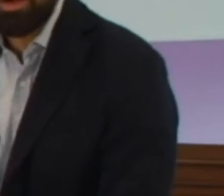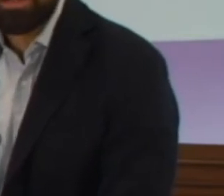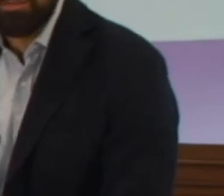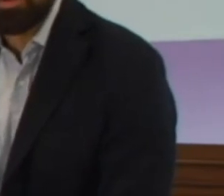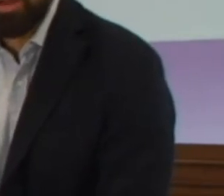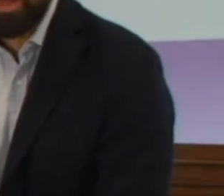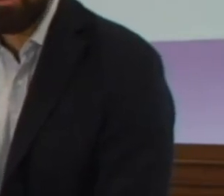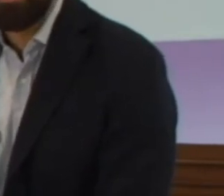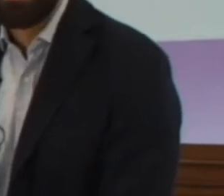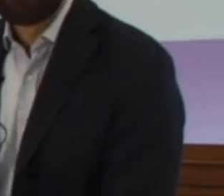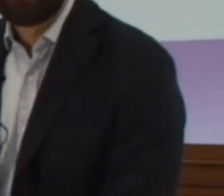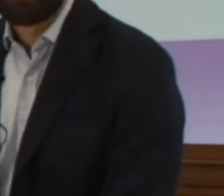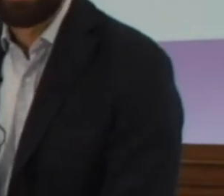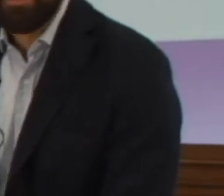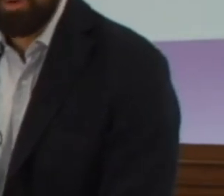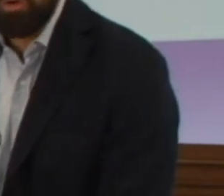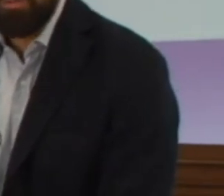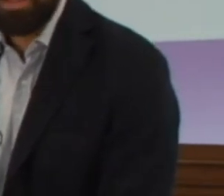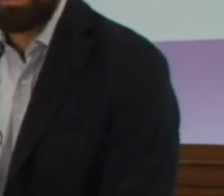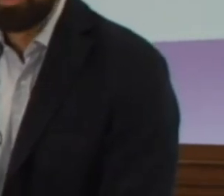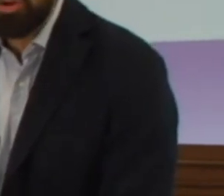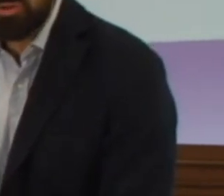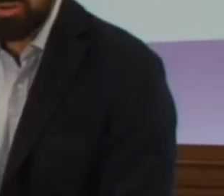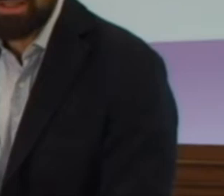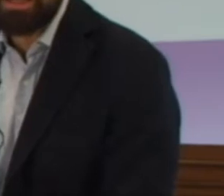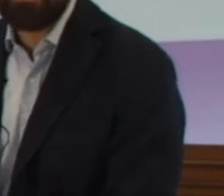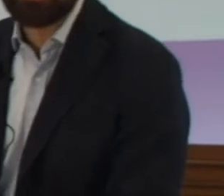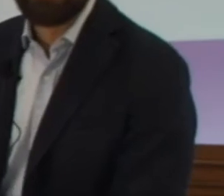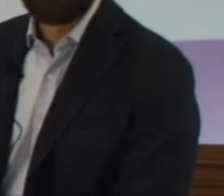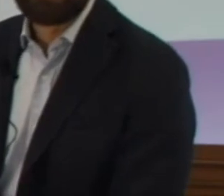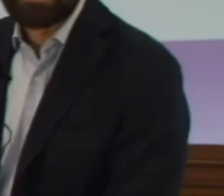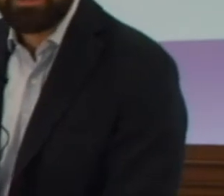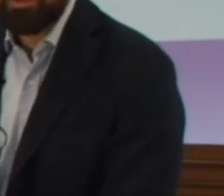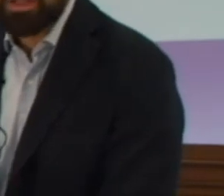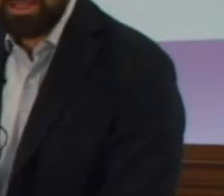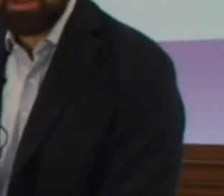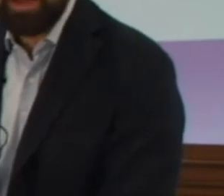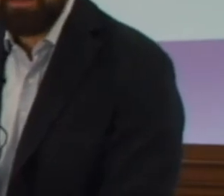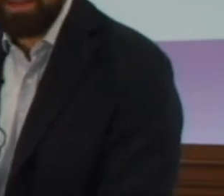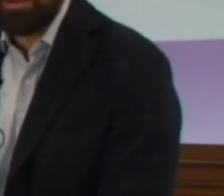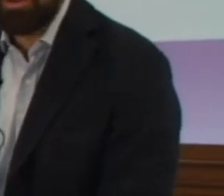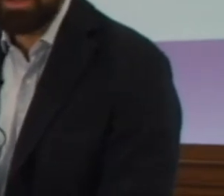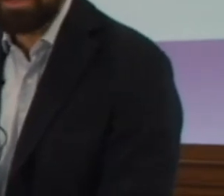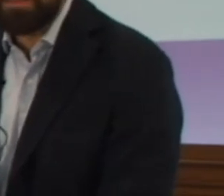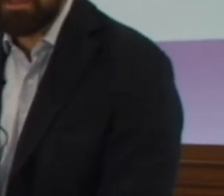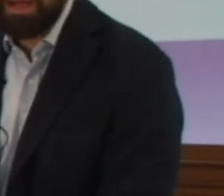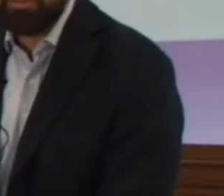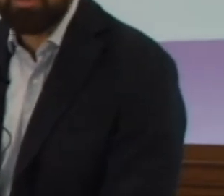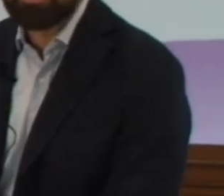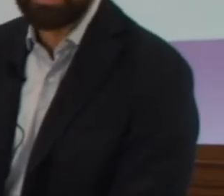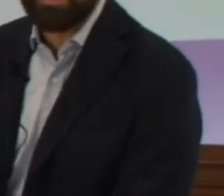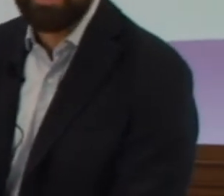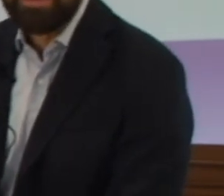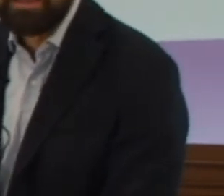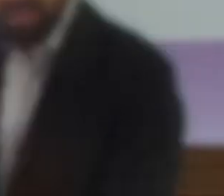un colectivo ciudadano que lleva por nombre Nosotros, y estaremos enlazándonos hasta la Ciudad de México. Y sin más preámbulo,